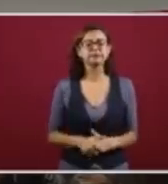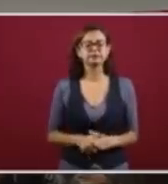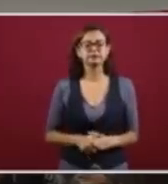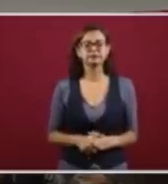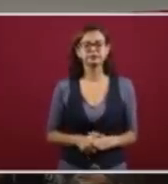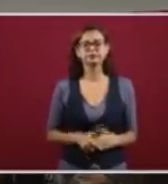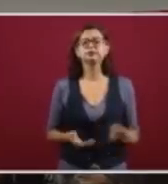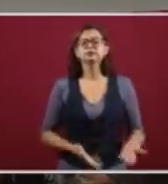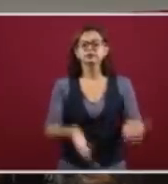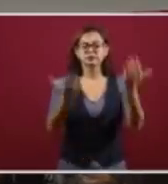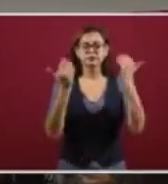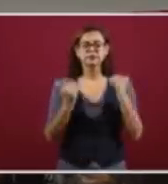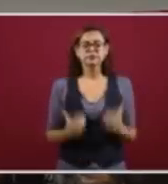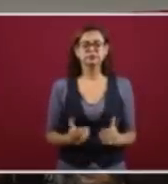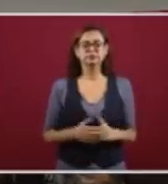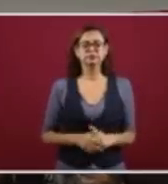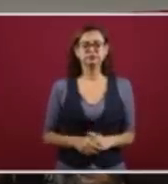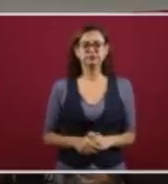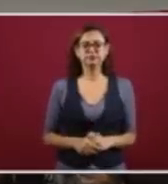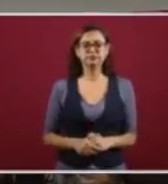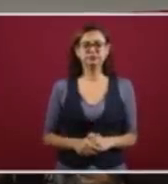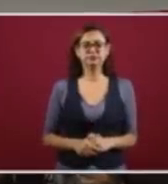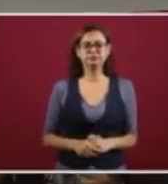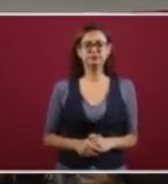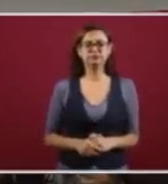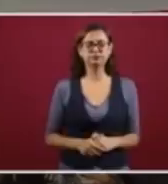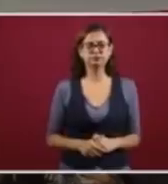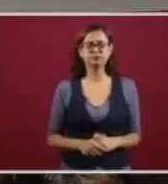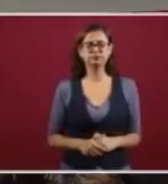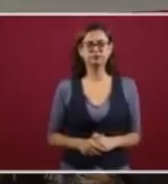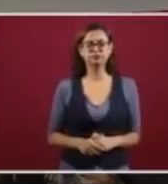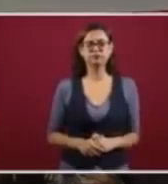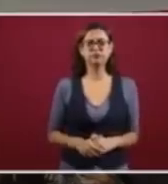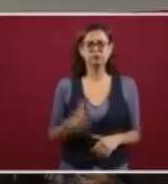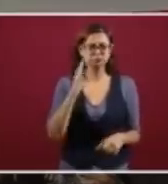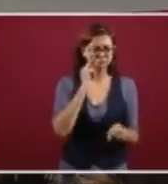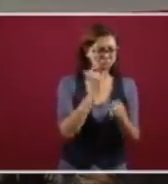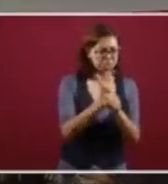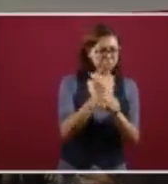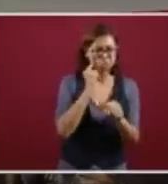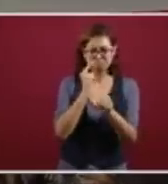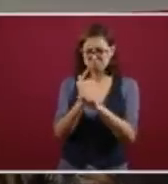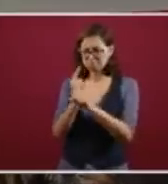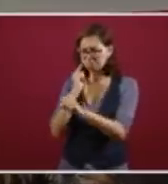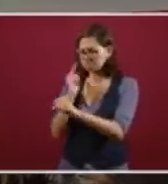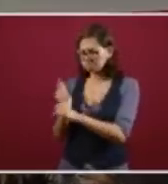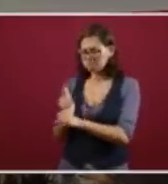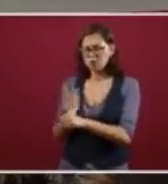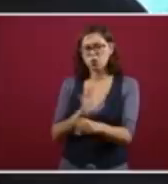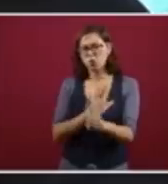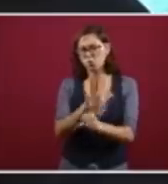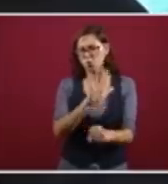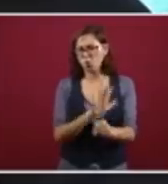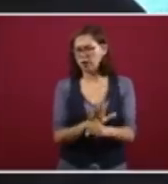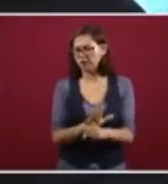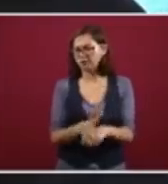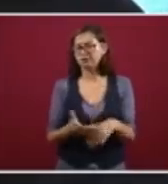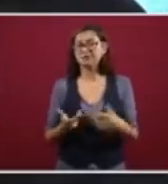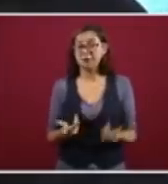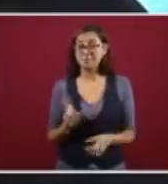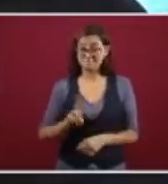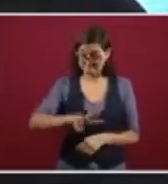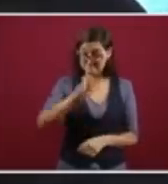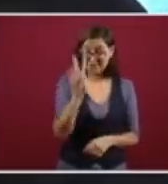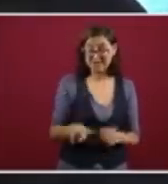Siguiente diapositiva. Los principales hallazgos que encontramos fueron: primero, no había un programa que planteara